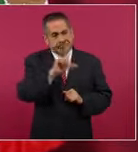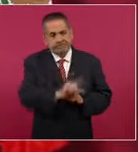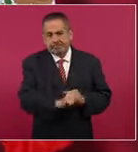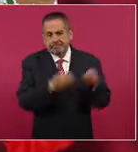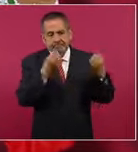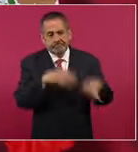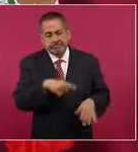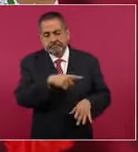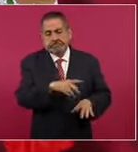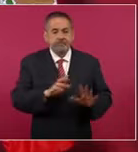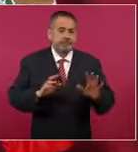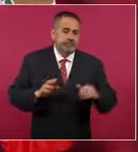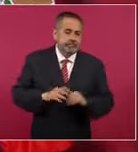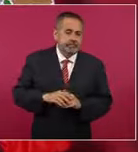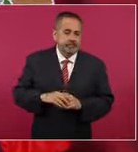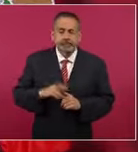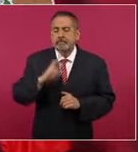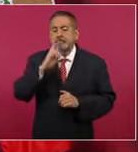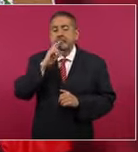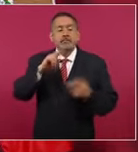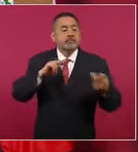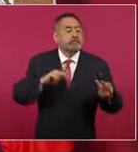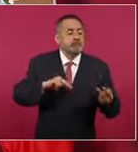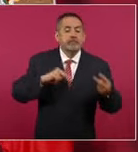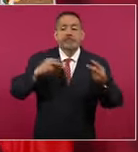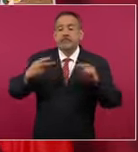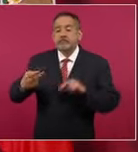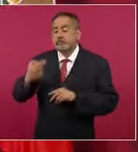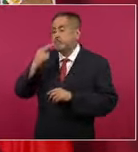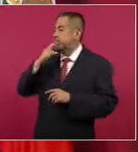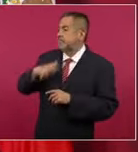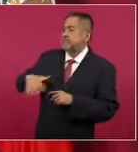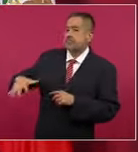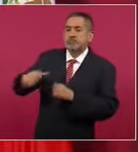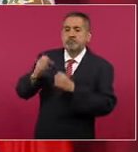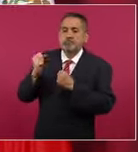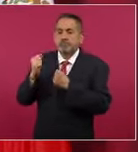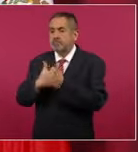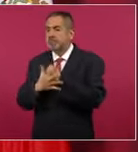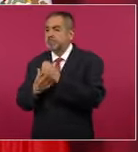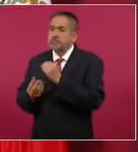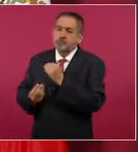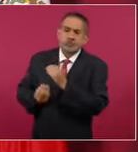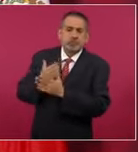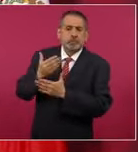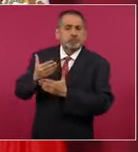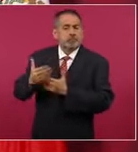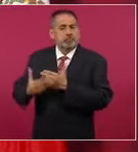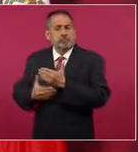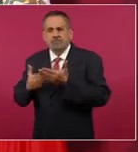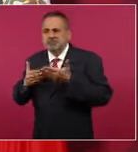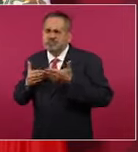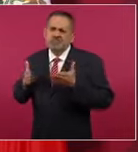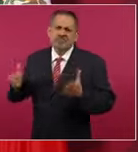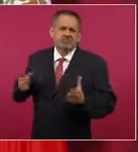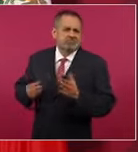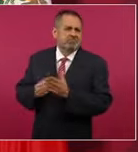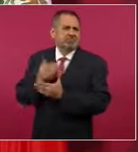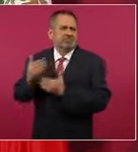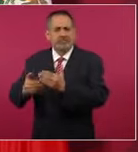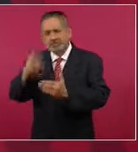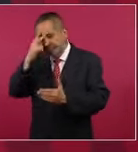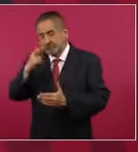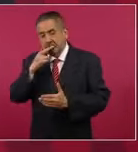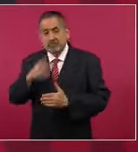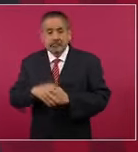afortunadamente de esplendor y de renacimiento para la vida pública de México. Entonces, sí